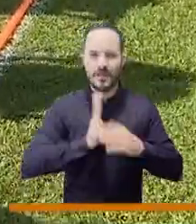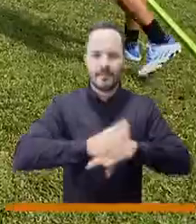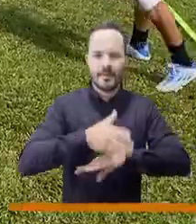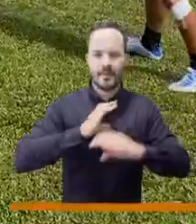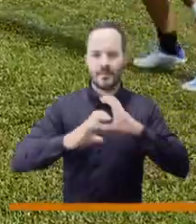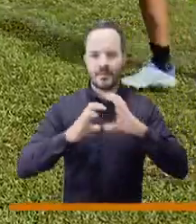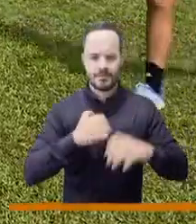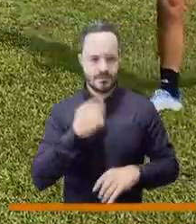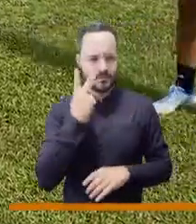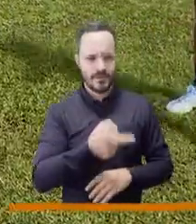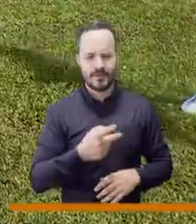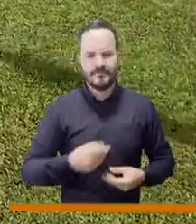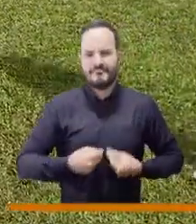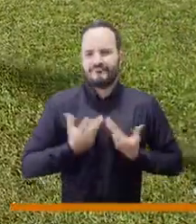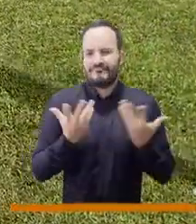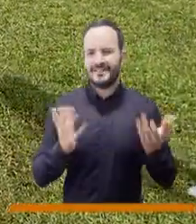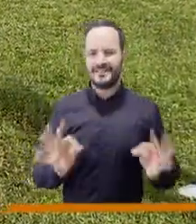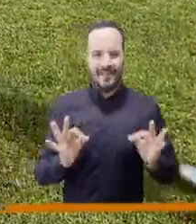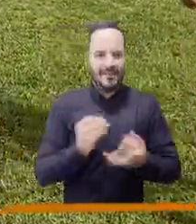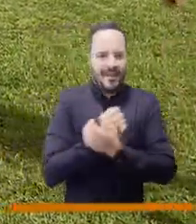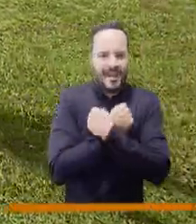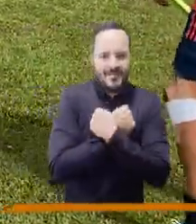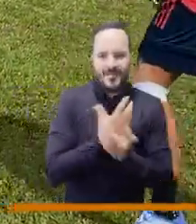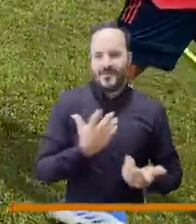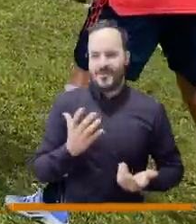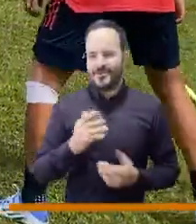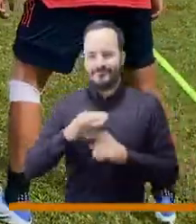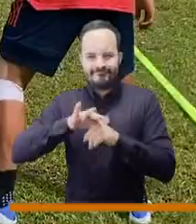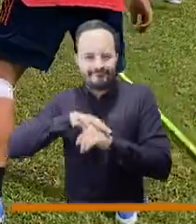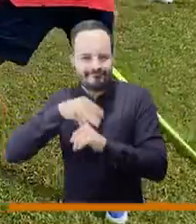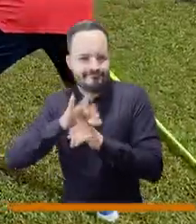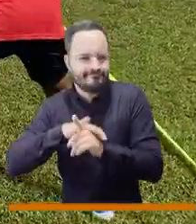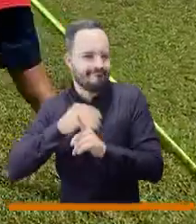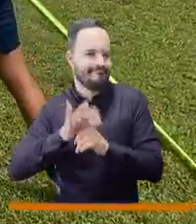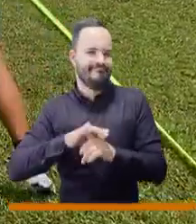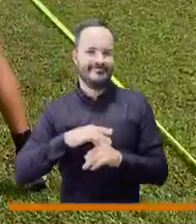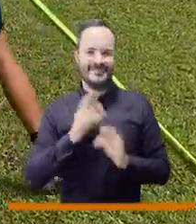peladas en medios de comunicación, amor, cariño,